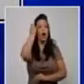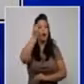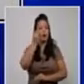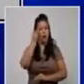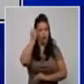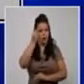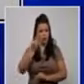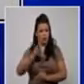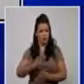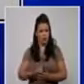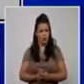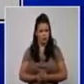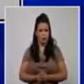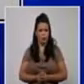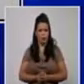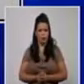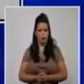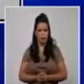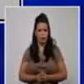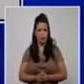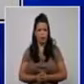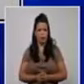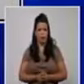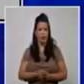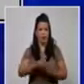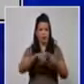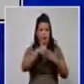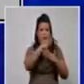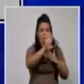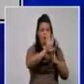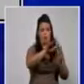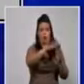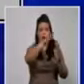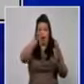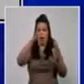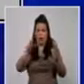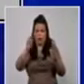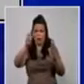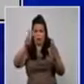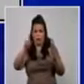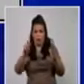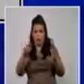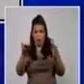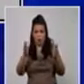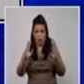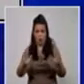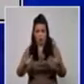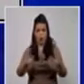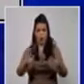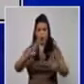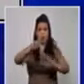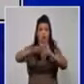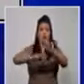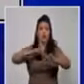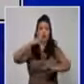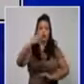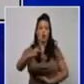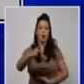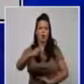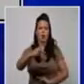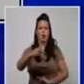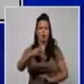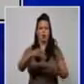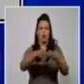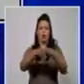terminando el mes, en 25 días, hemos detectado el doble de casos confirmados que los detectados desde